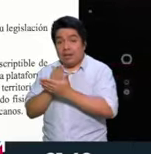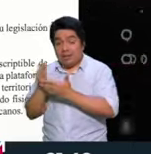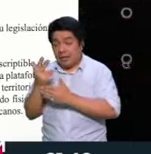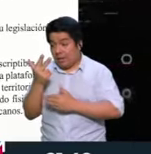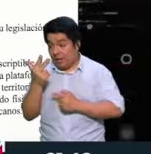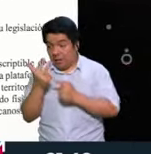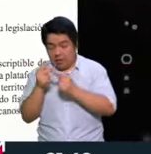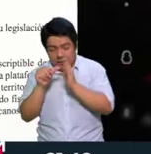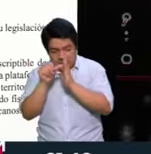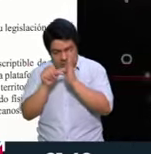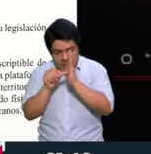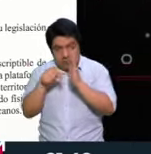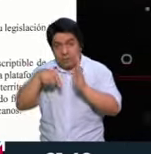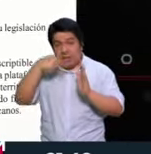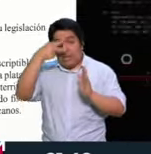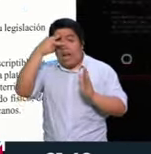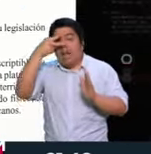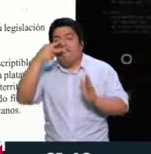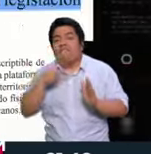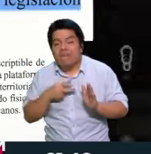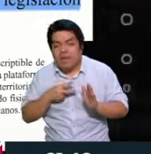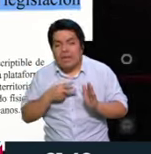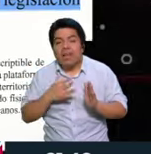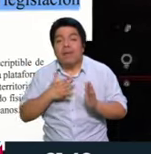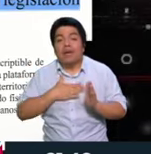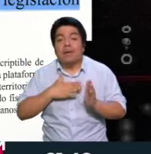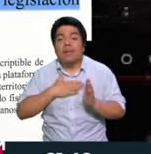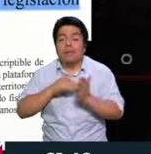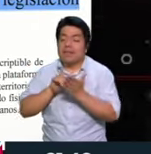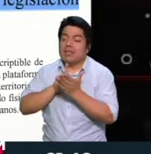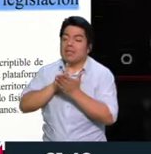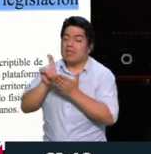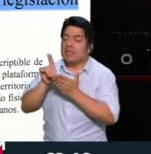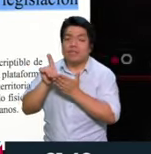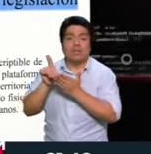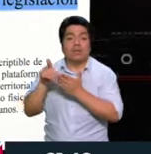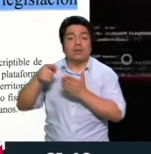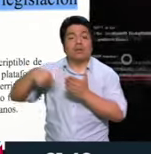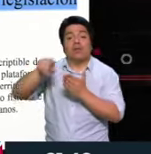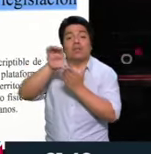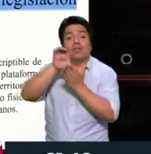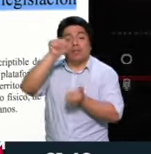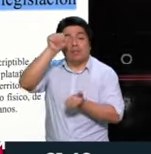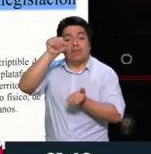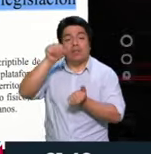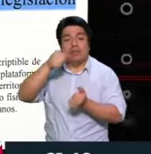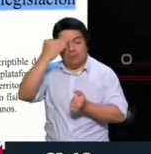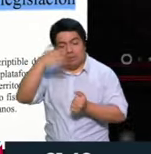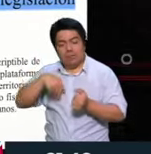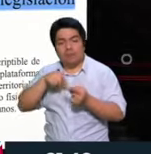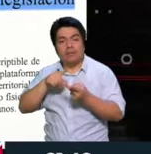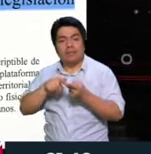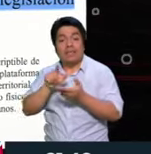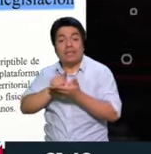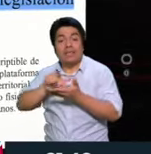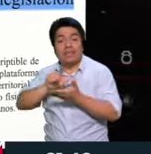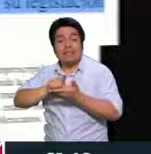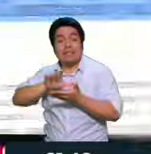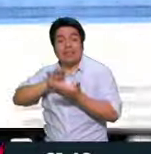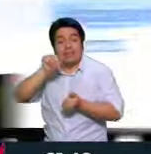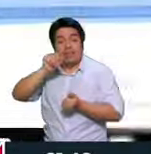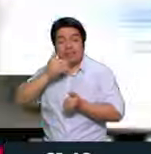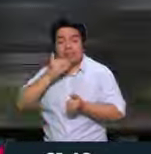textualmente se refiere que México se reserva su derecho soberano a reformar su constitución y su legislación interna.